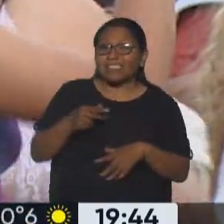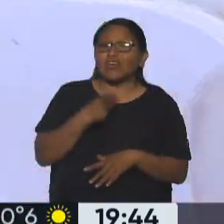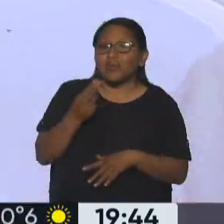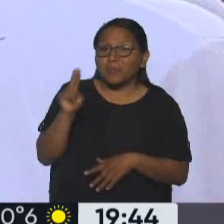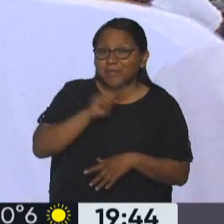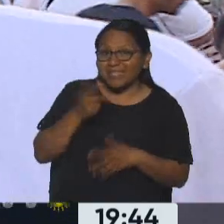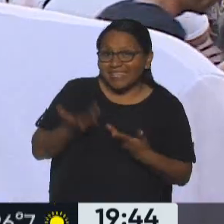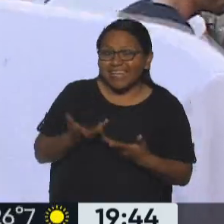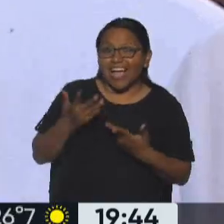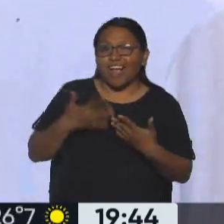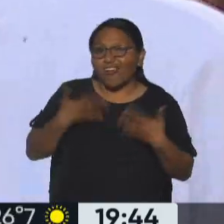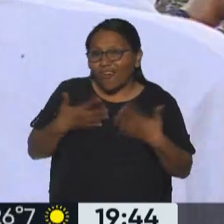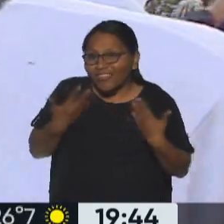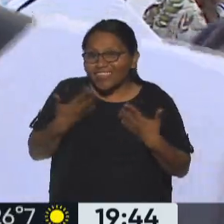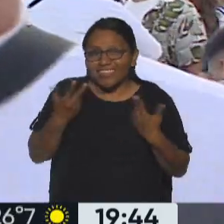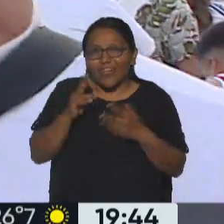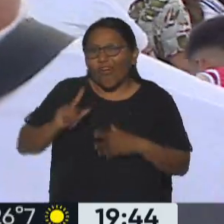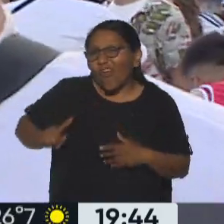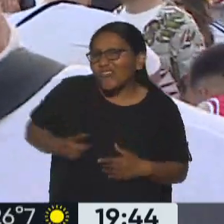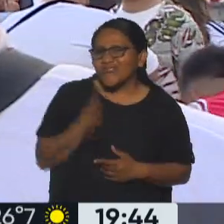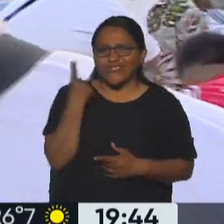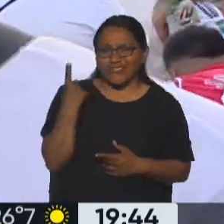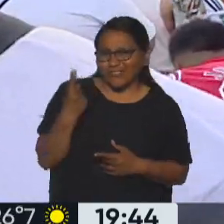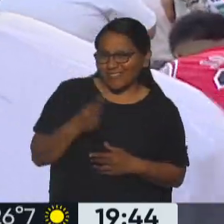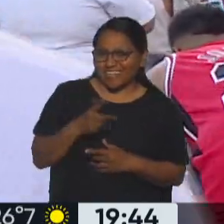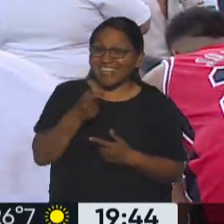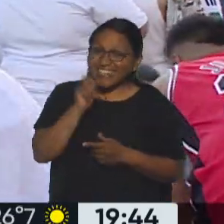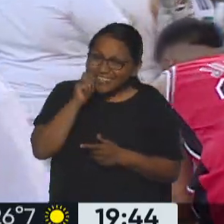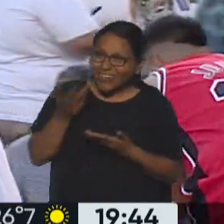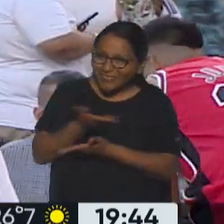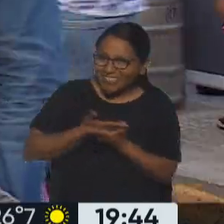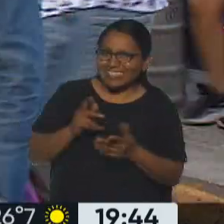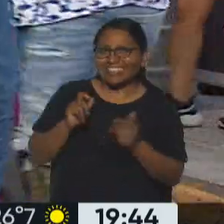que contentísimo, feliz, orgulloso. Qué bueno poder compartirlo, ¿no?